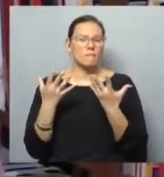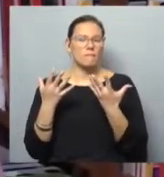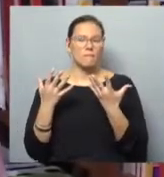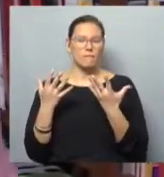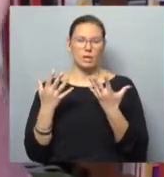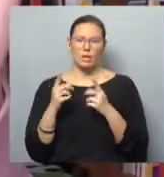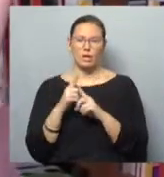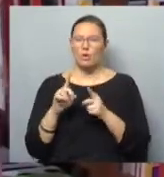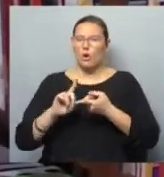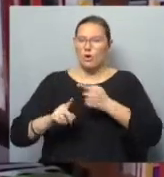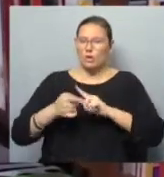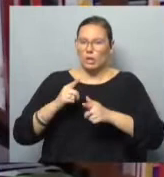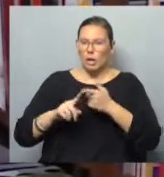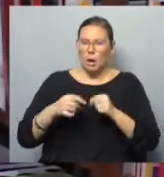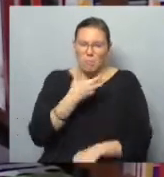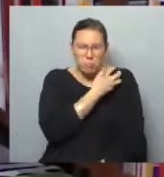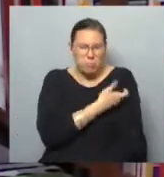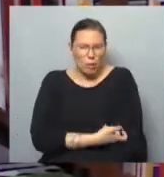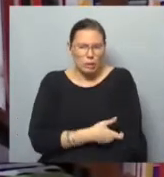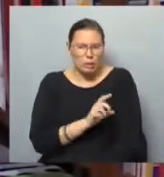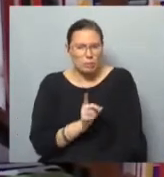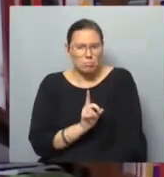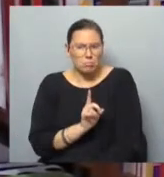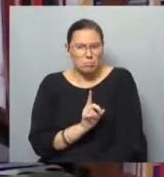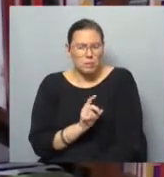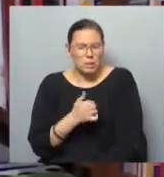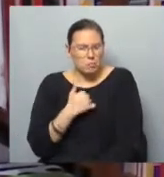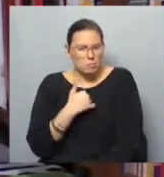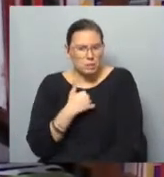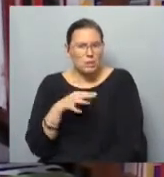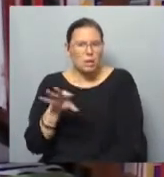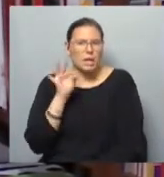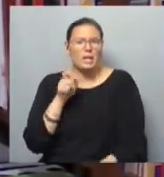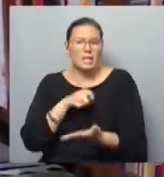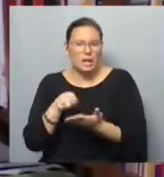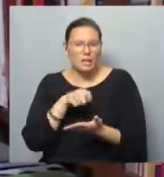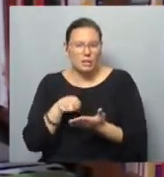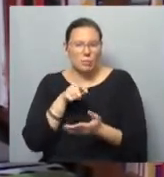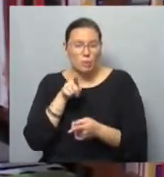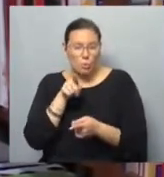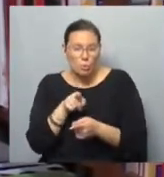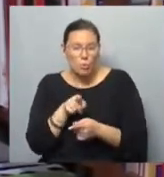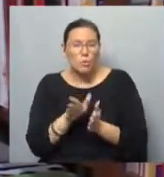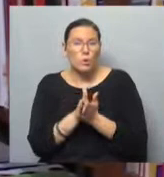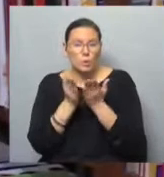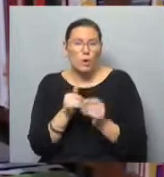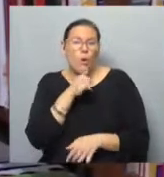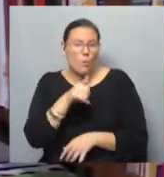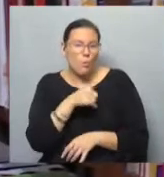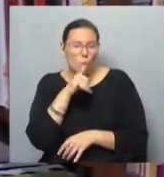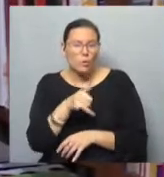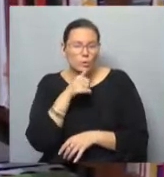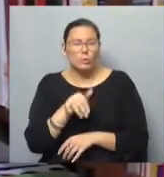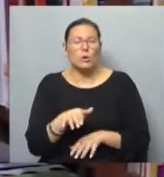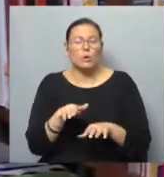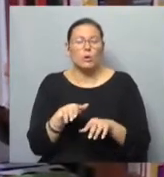que no estaba relacionado con la pobreza. Y yo elegí escribir una obra, una novela,